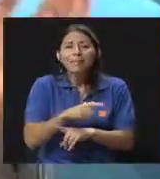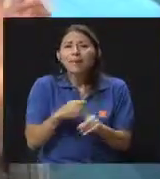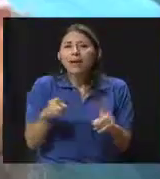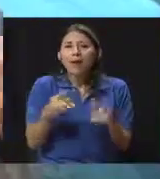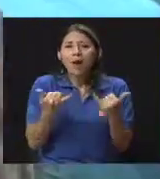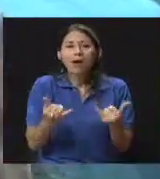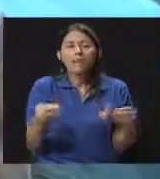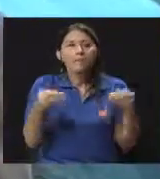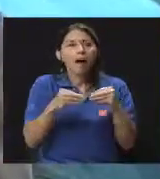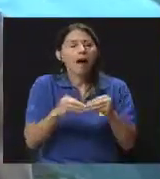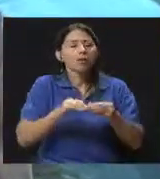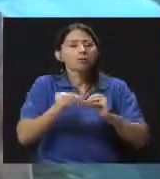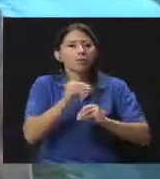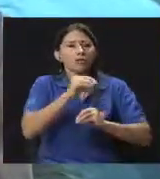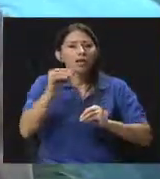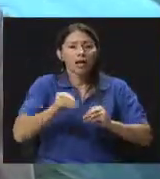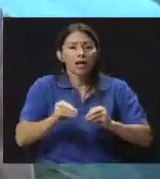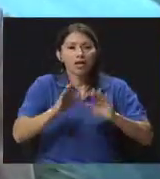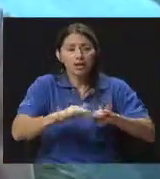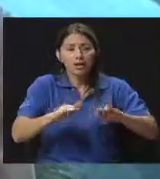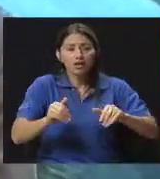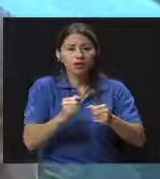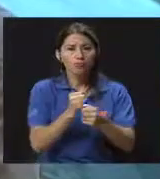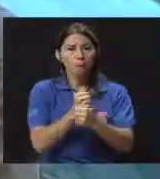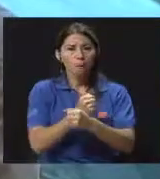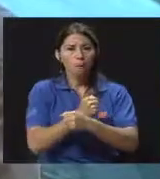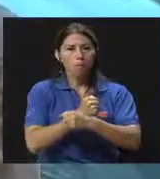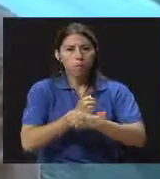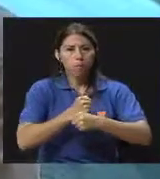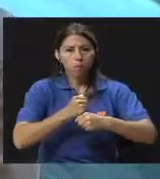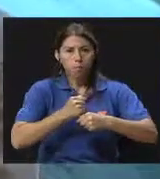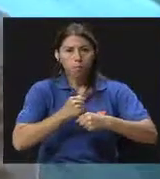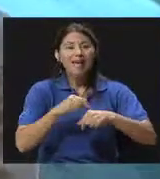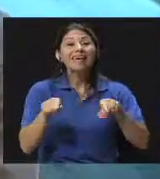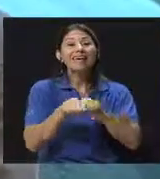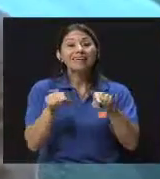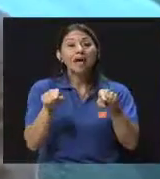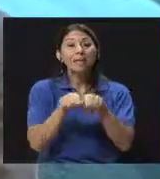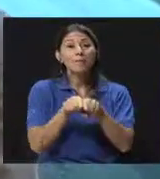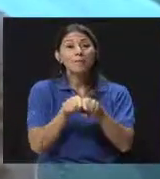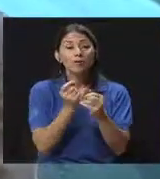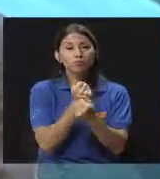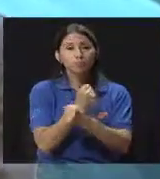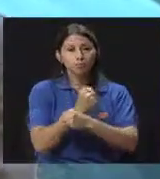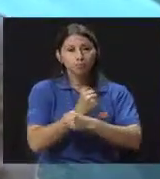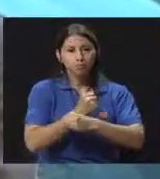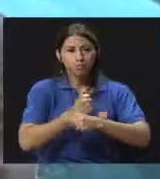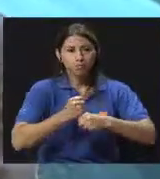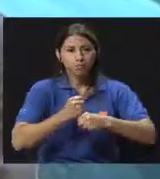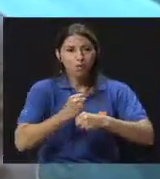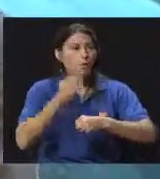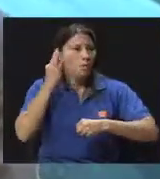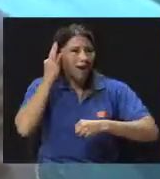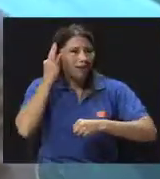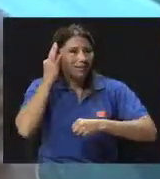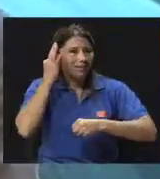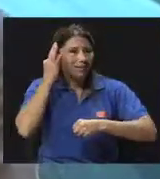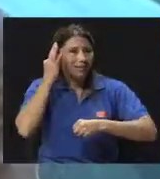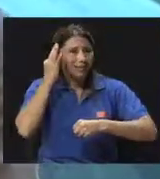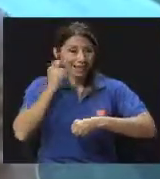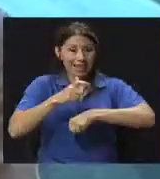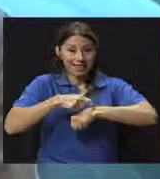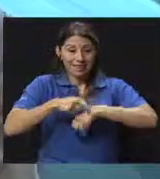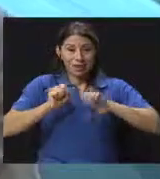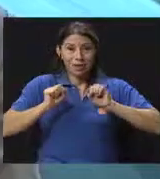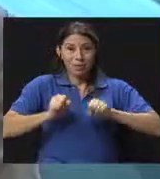de la obesidad infantil y en un aumento también de la obesidad en mujeres en edad fértil, de lo cual